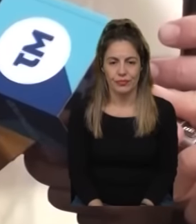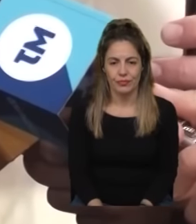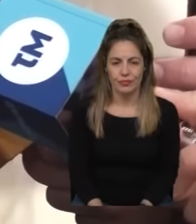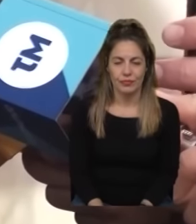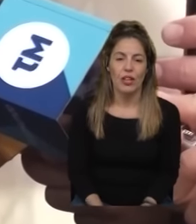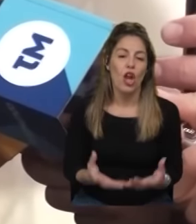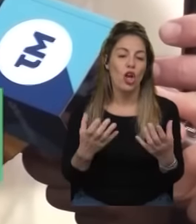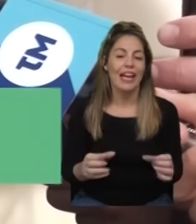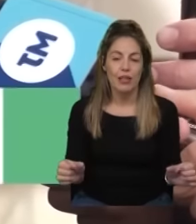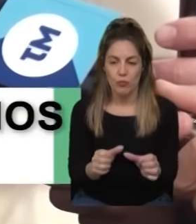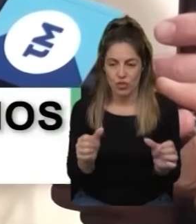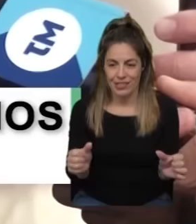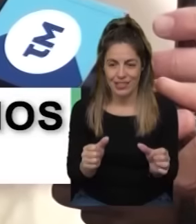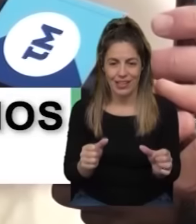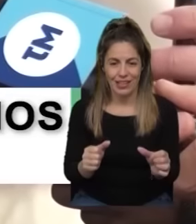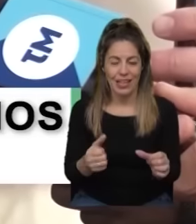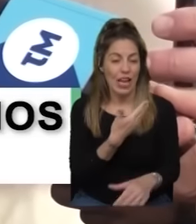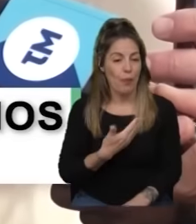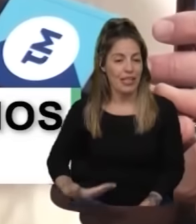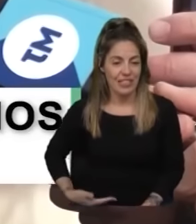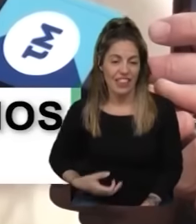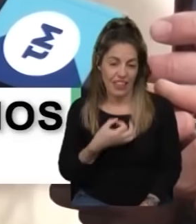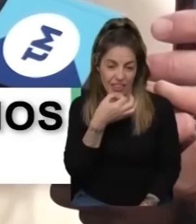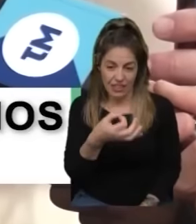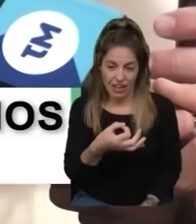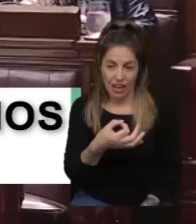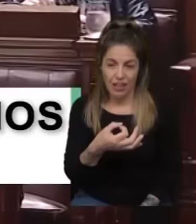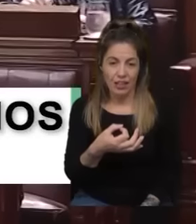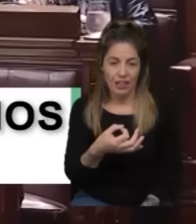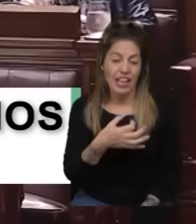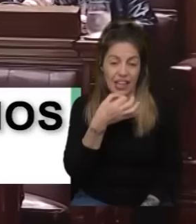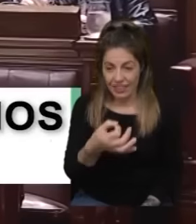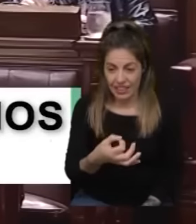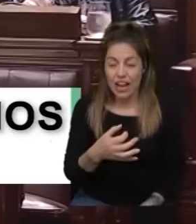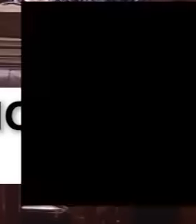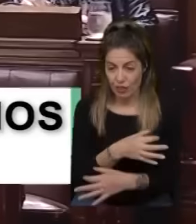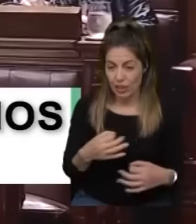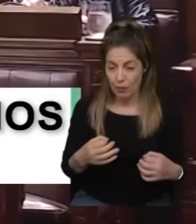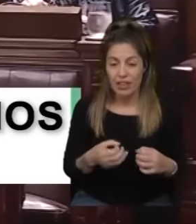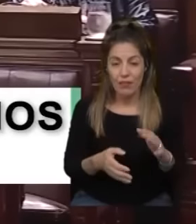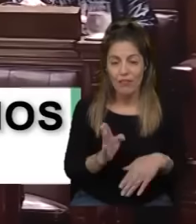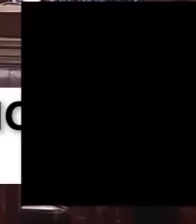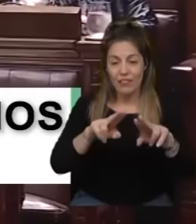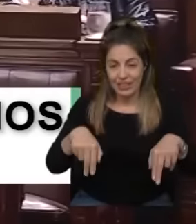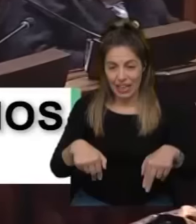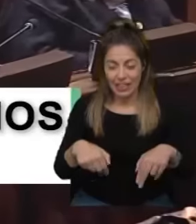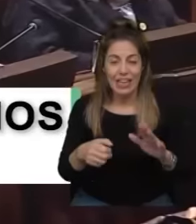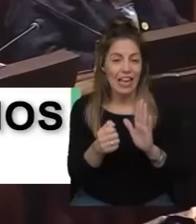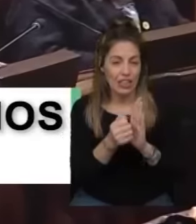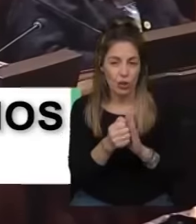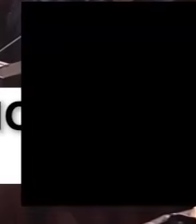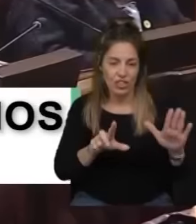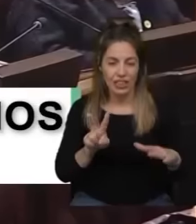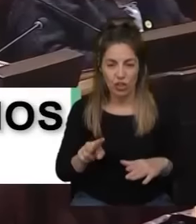Lo que queremos hacer es que el presidente se pronuncie de alguna manera, que diga que efectivamente va a vetar el artículo 72 y de esa manera